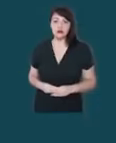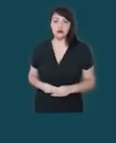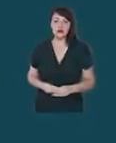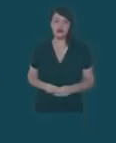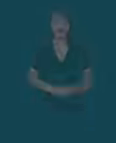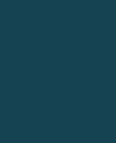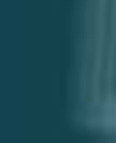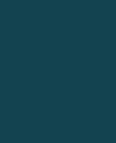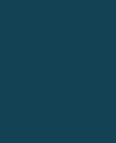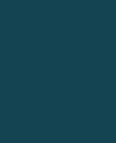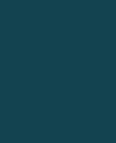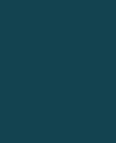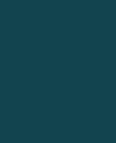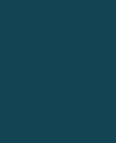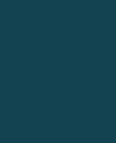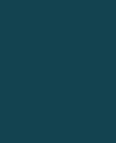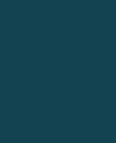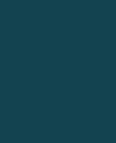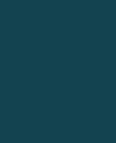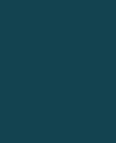miedo.